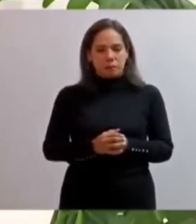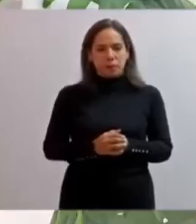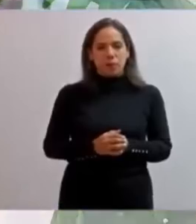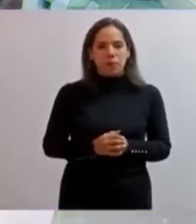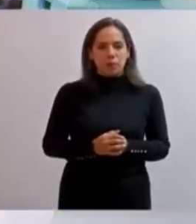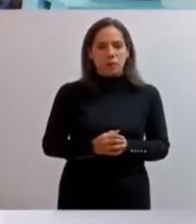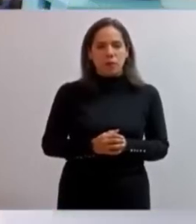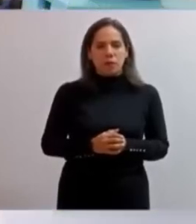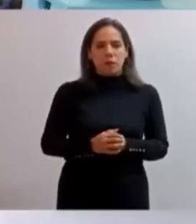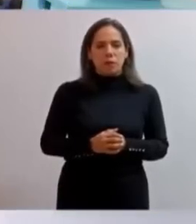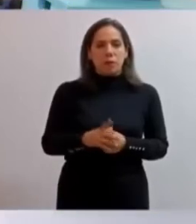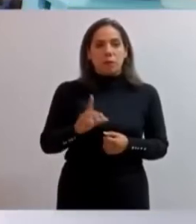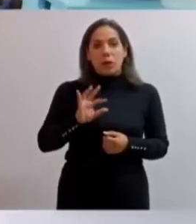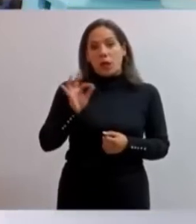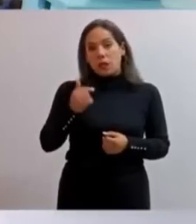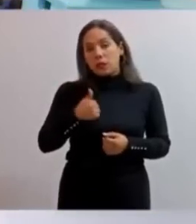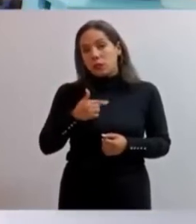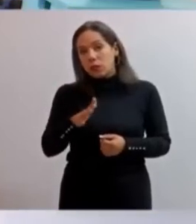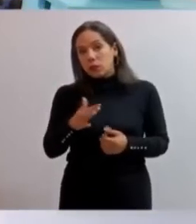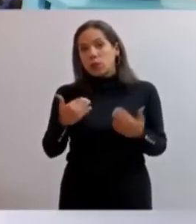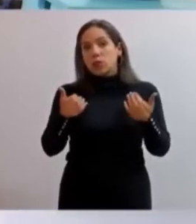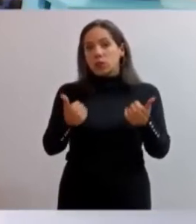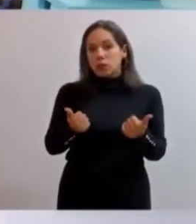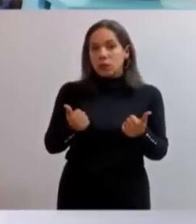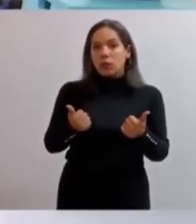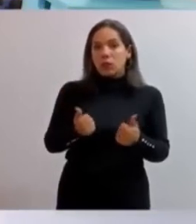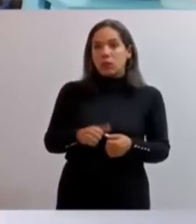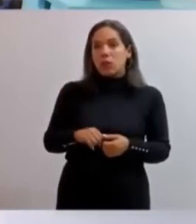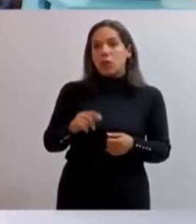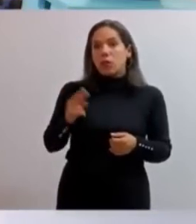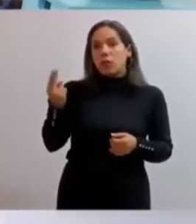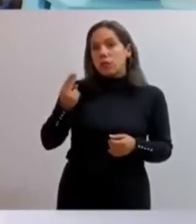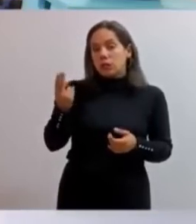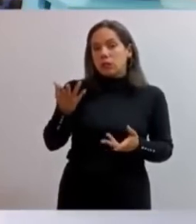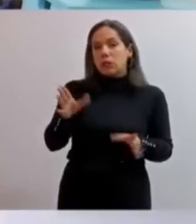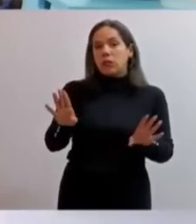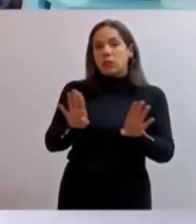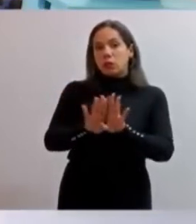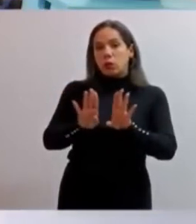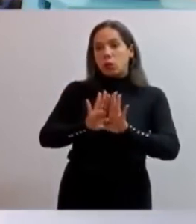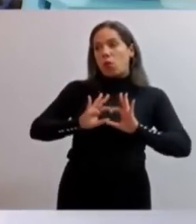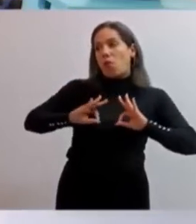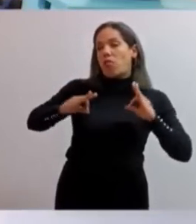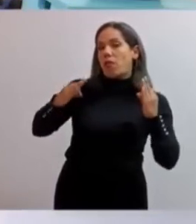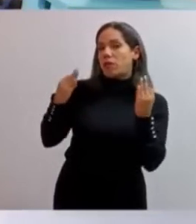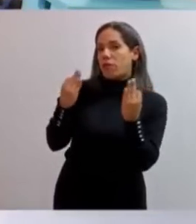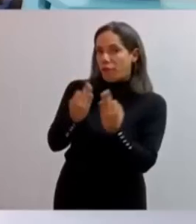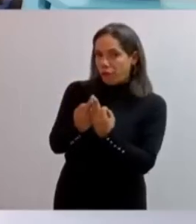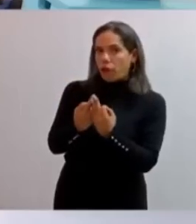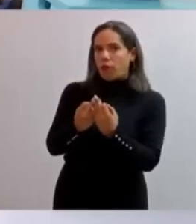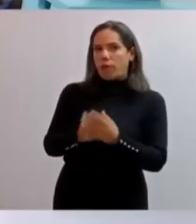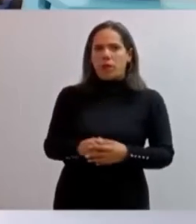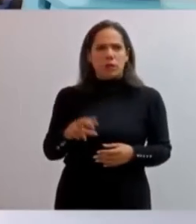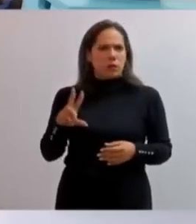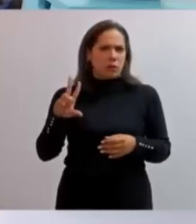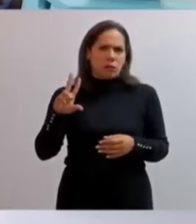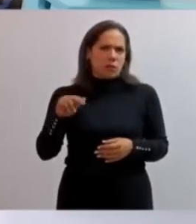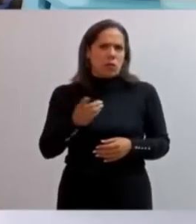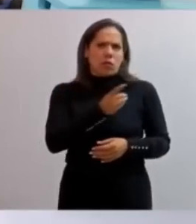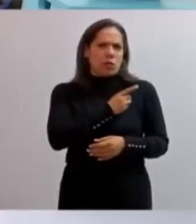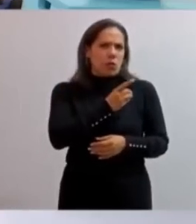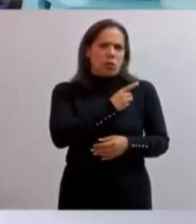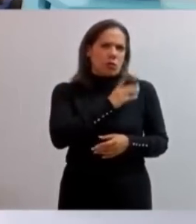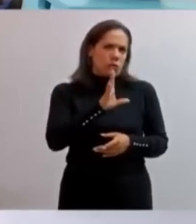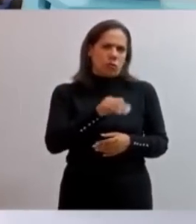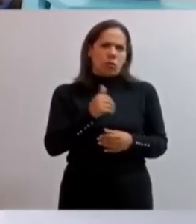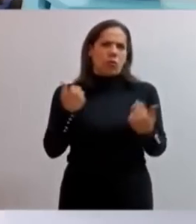estudiantes. En algún momento no necesariamente es el docente, porque yo recuerdo cuando empezaba mi vida profesional, el